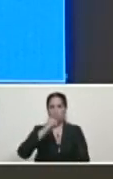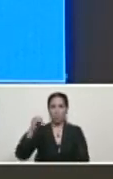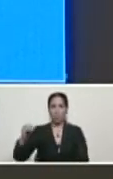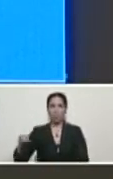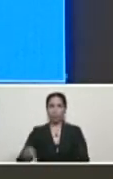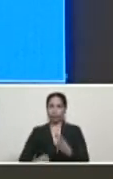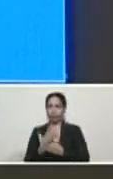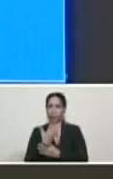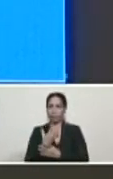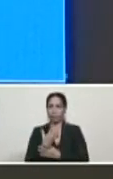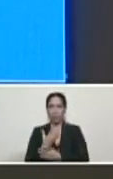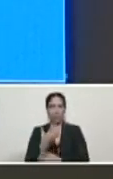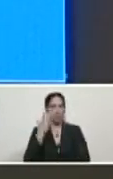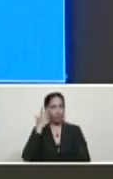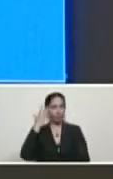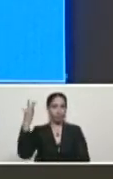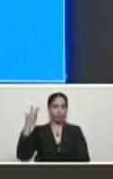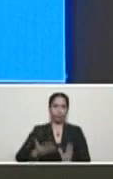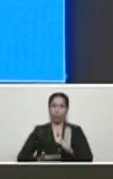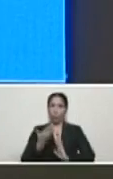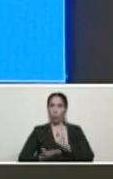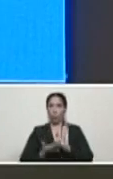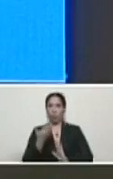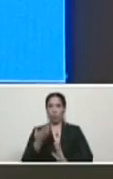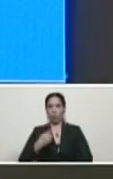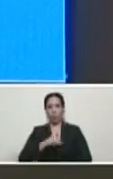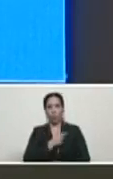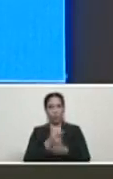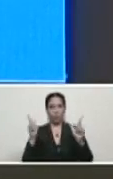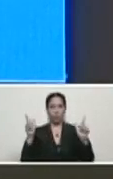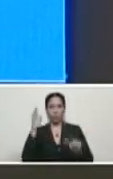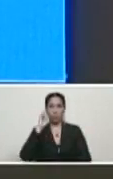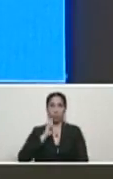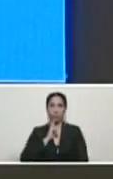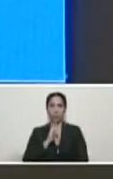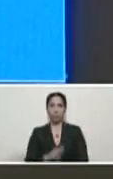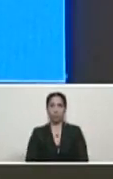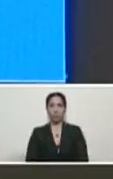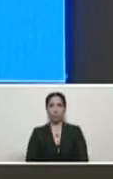Obra magnífica de nuestro libertador Simón Bolívar.